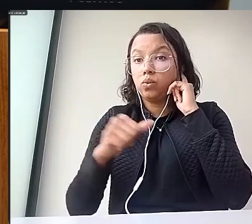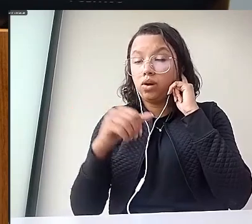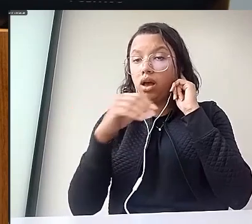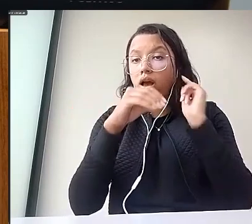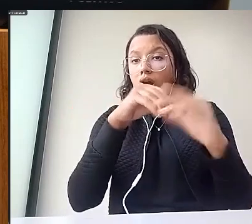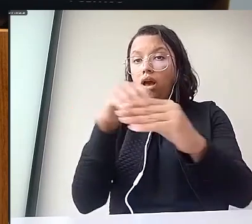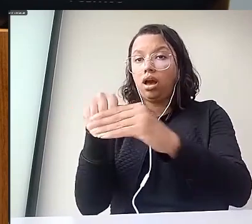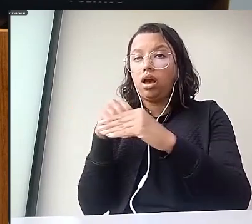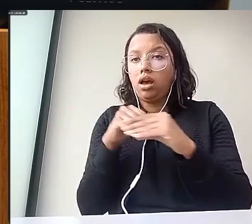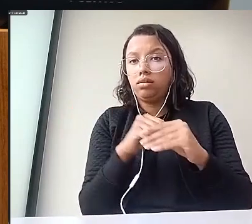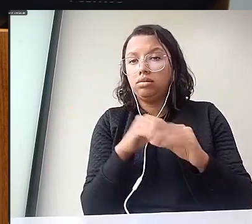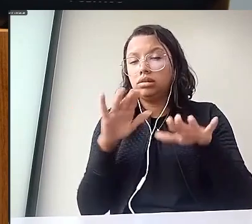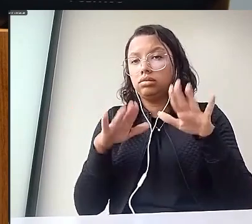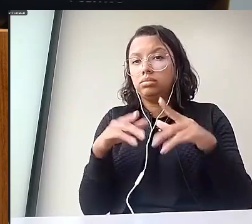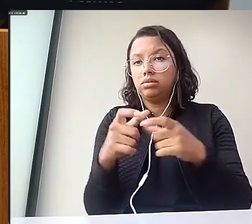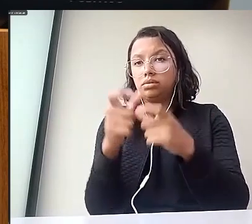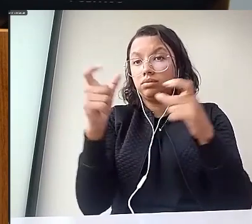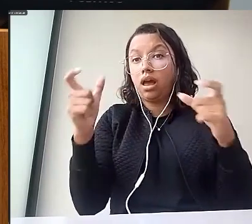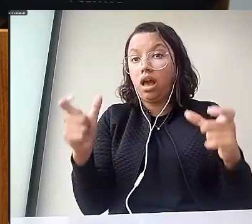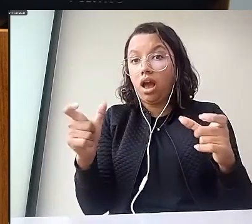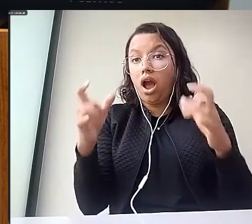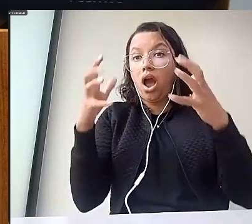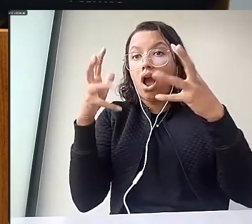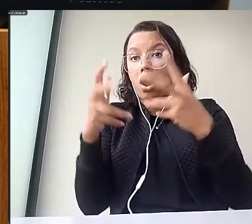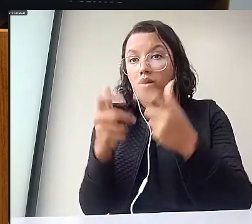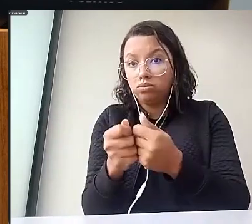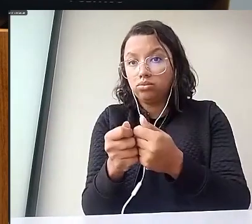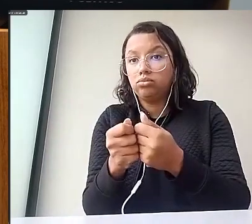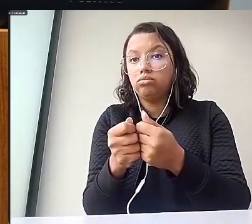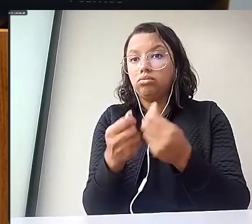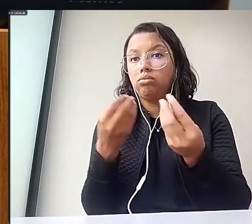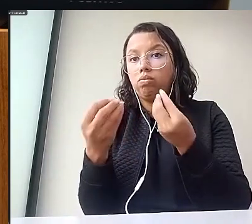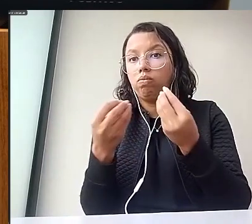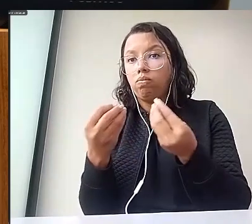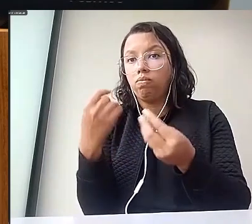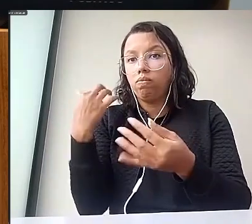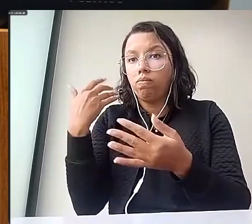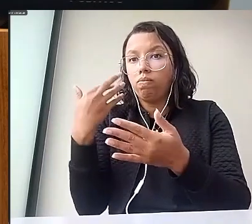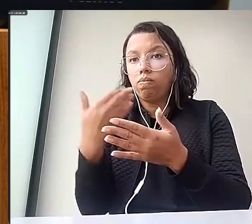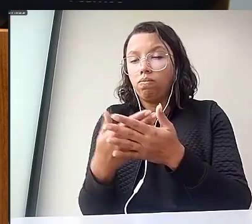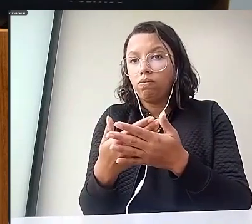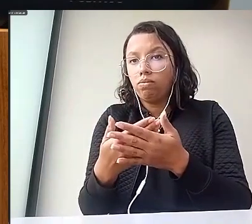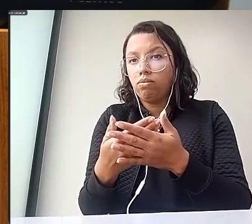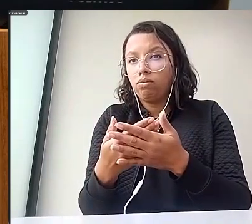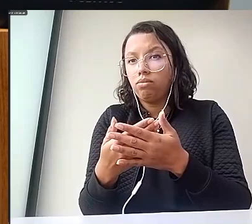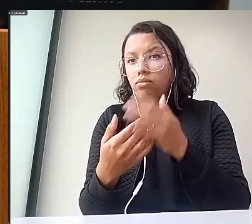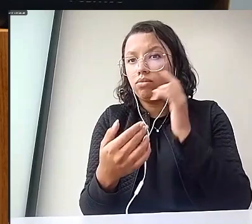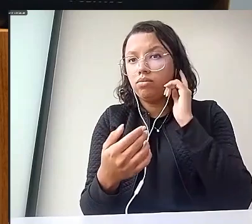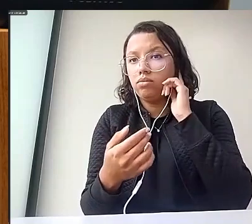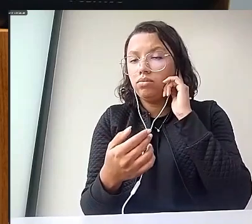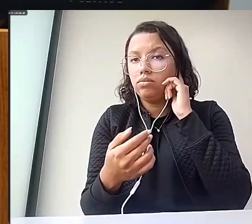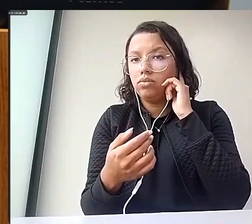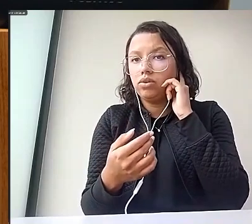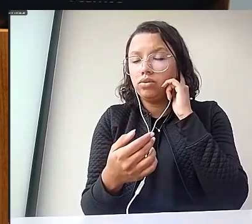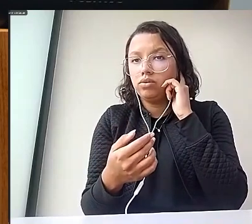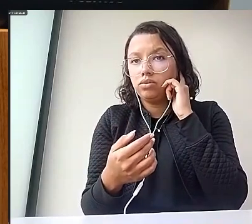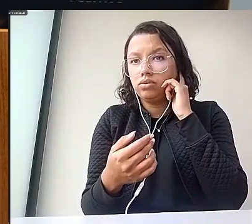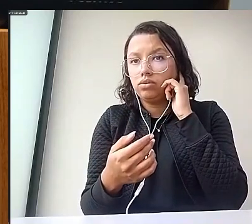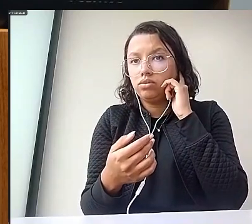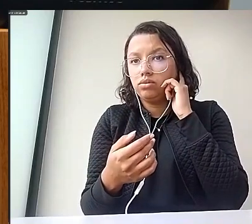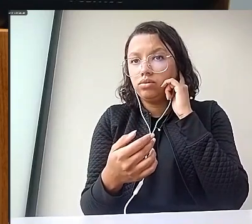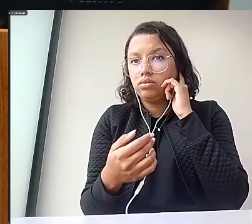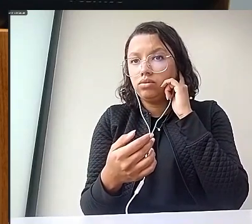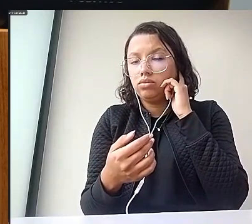obtener una mayoría absoluta como tenía entre 2017 y 2022 para